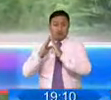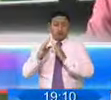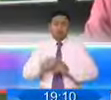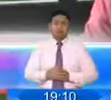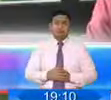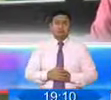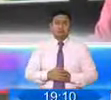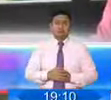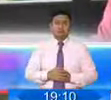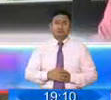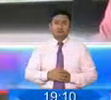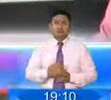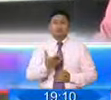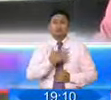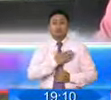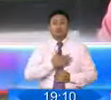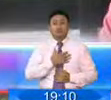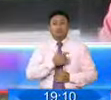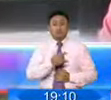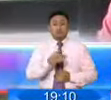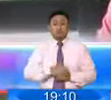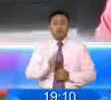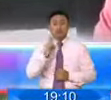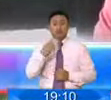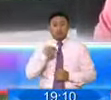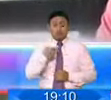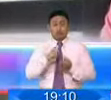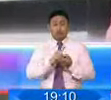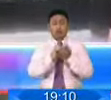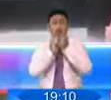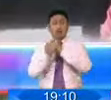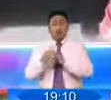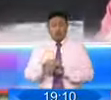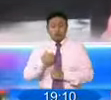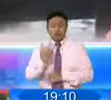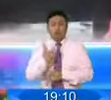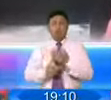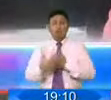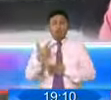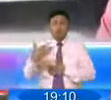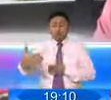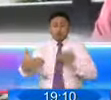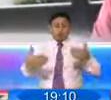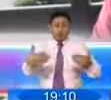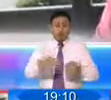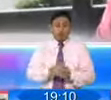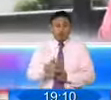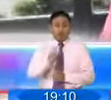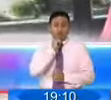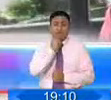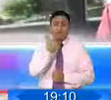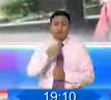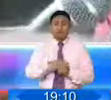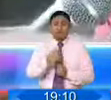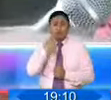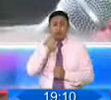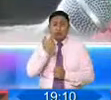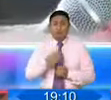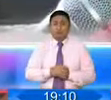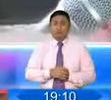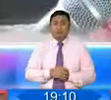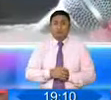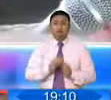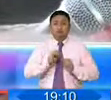familias. Tengo la voluntad de darle a mi esposo el paz. Tengo mis 3 hijos pequeños que nos hacen falta y me den